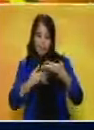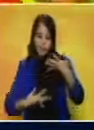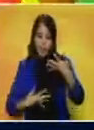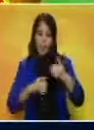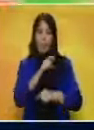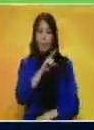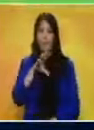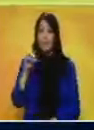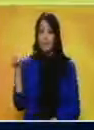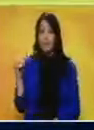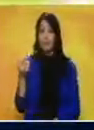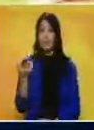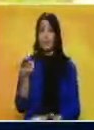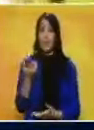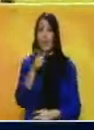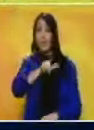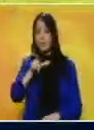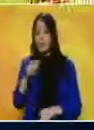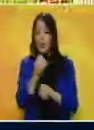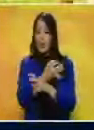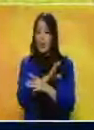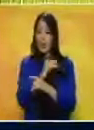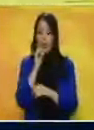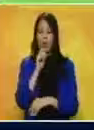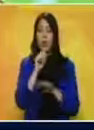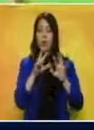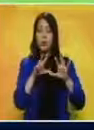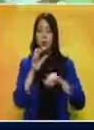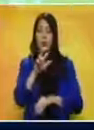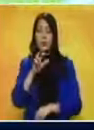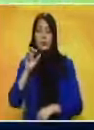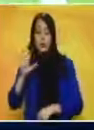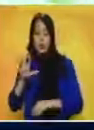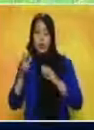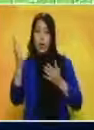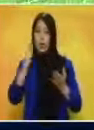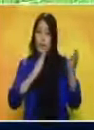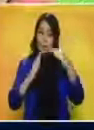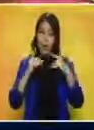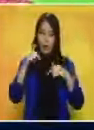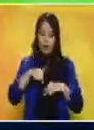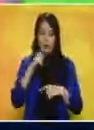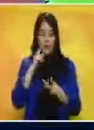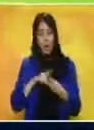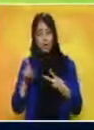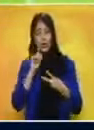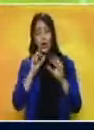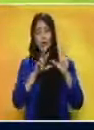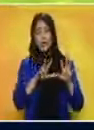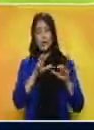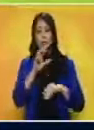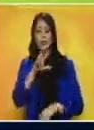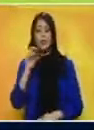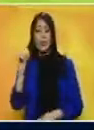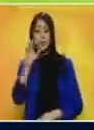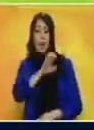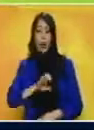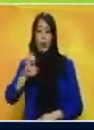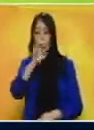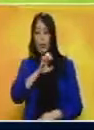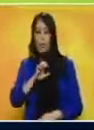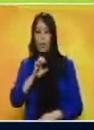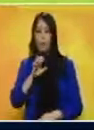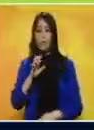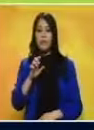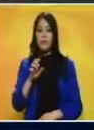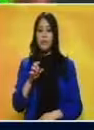1.500 jugadores a nivel nacional, 835 repatriados en Sudamérica, 830 en Europa y zona CONCACAF